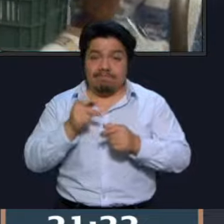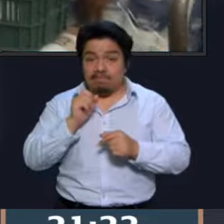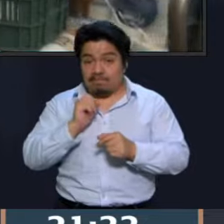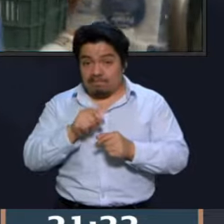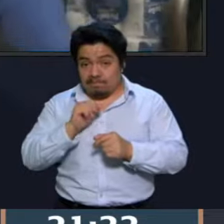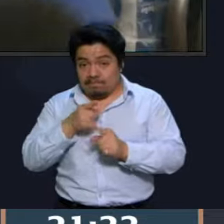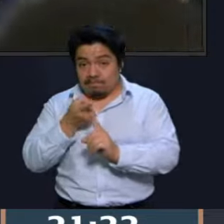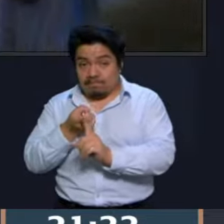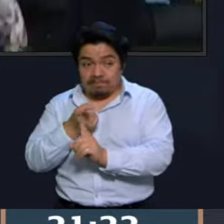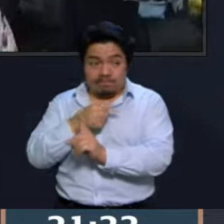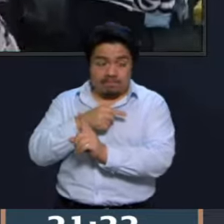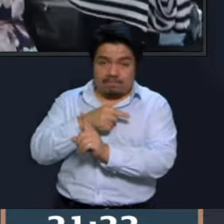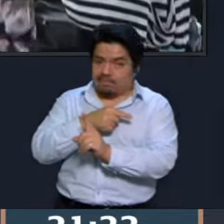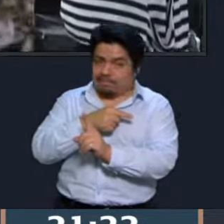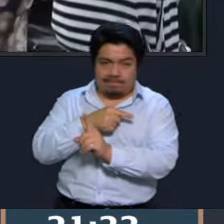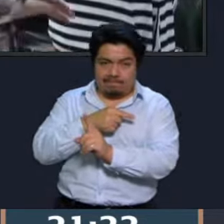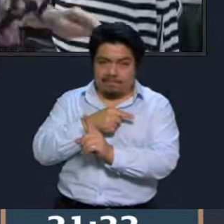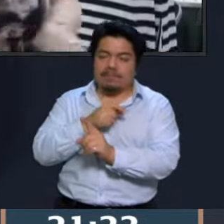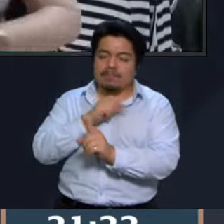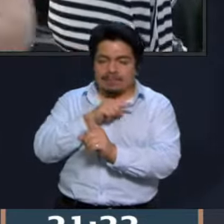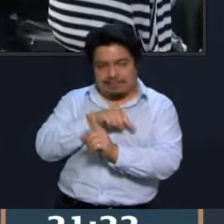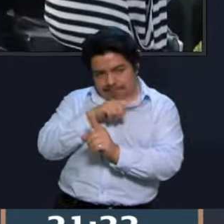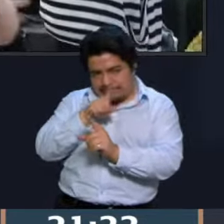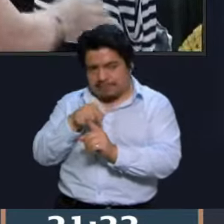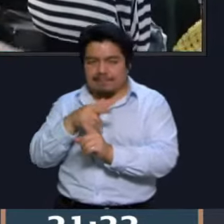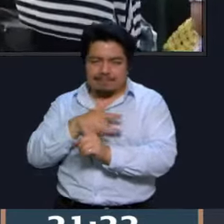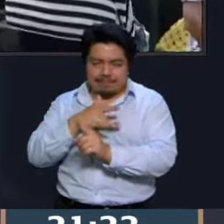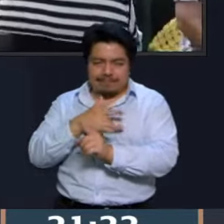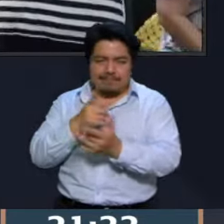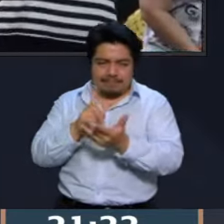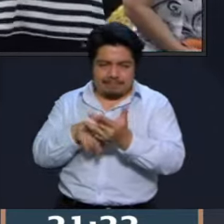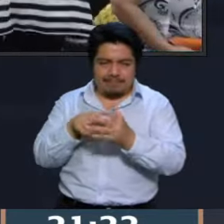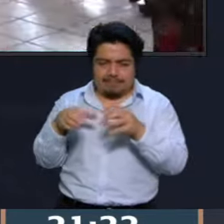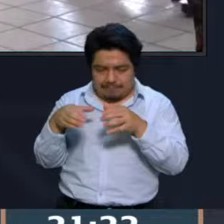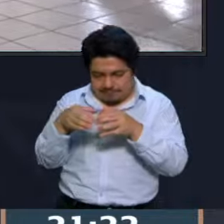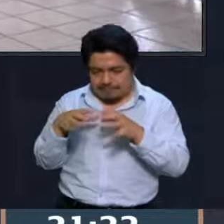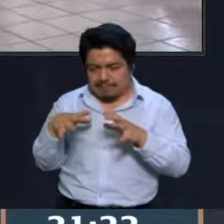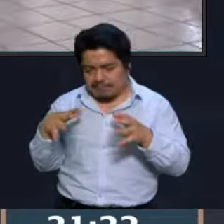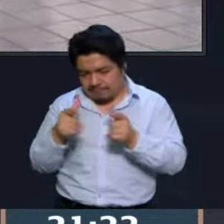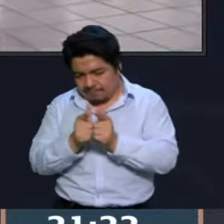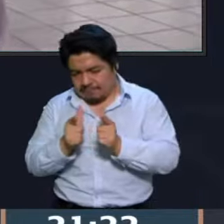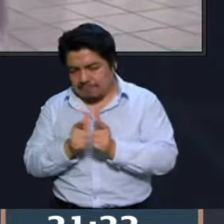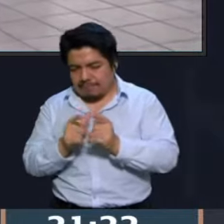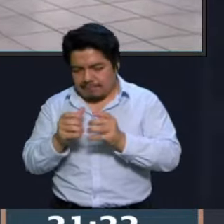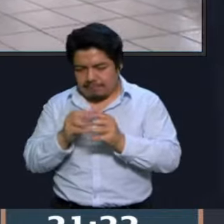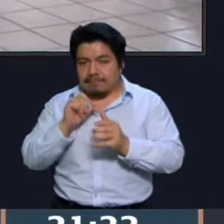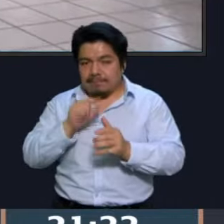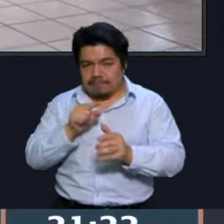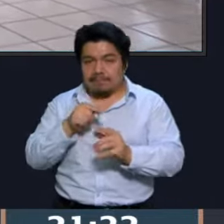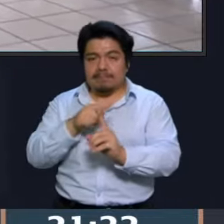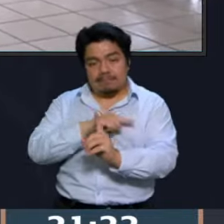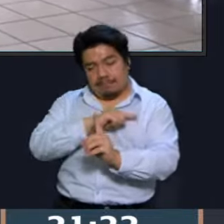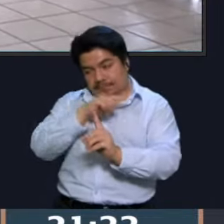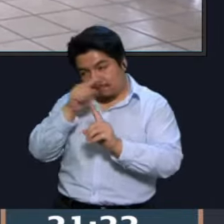mismos que somos los mismos, pero en esencia, como comunidad, como colectivo, somos